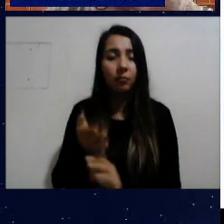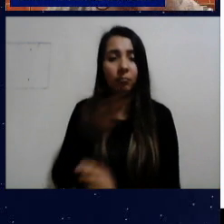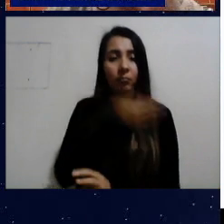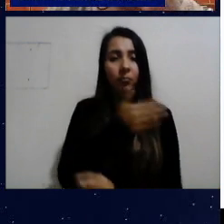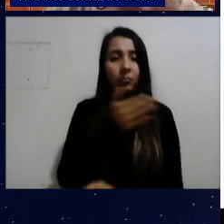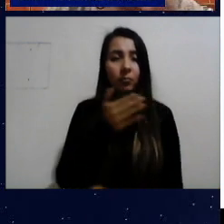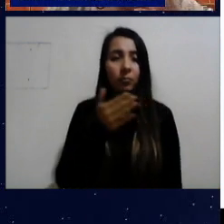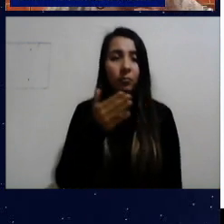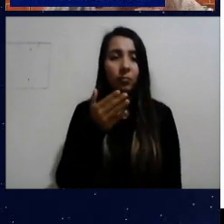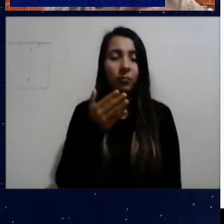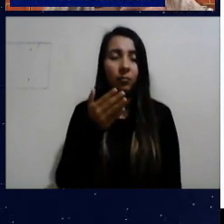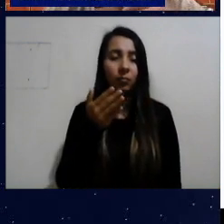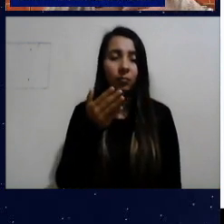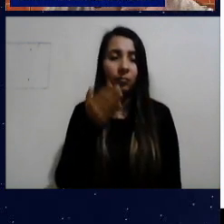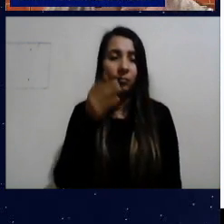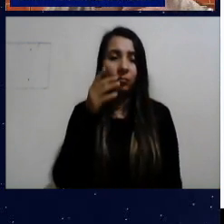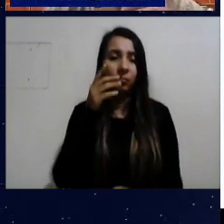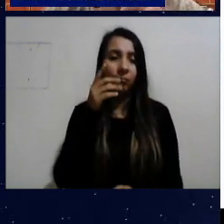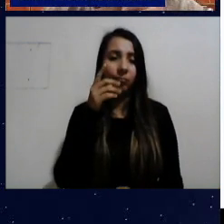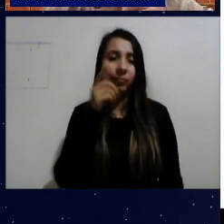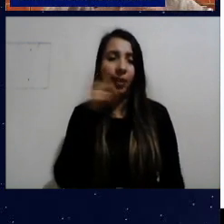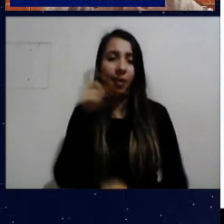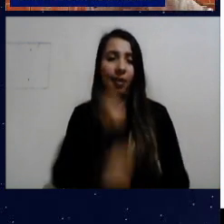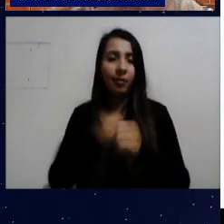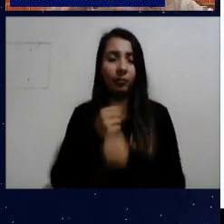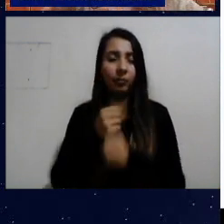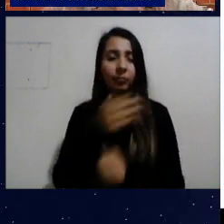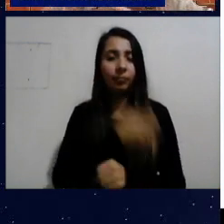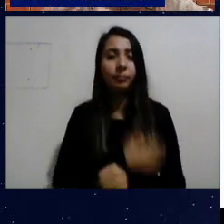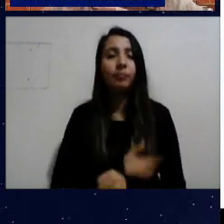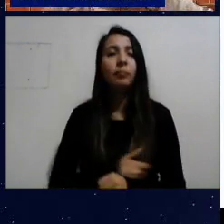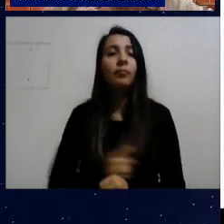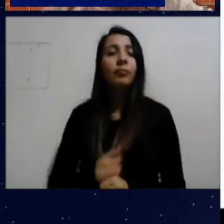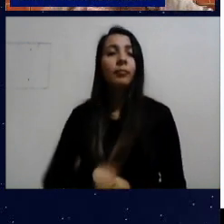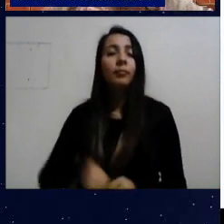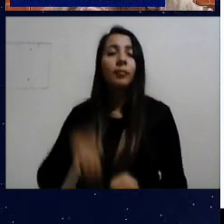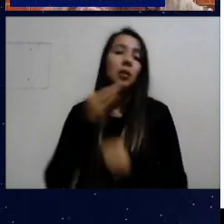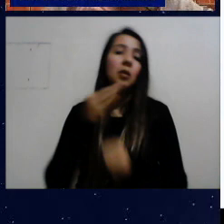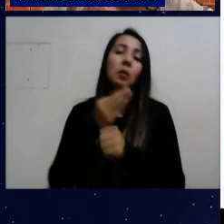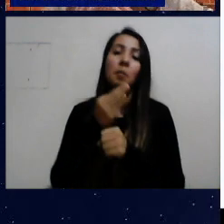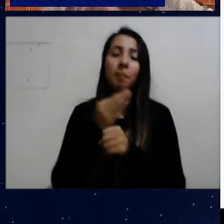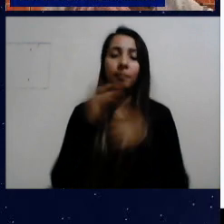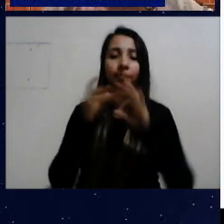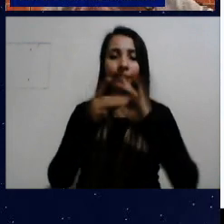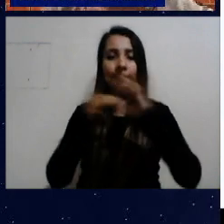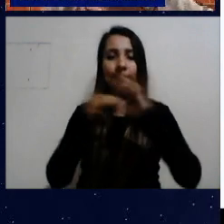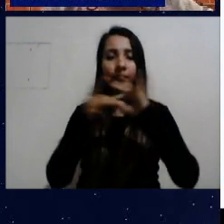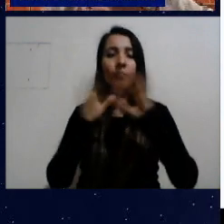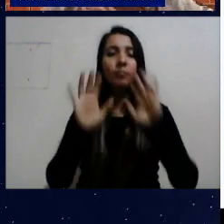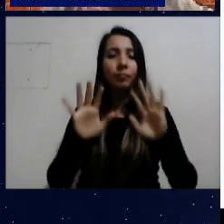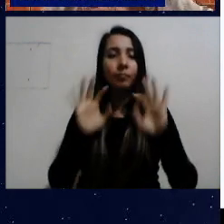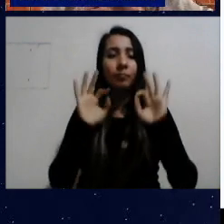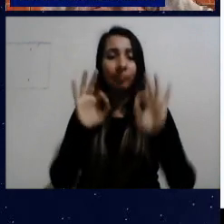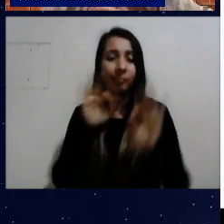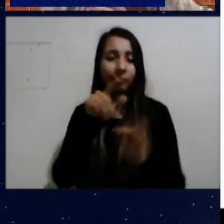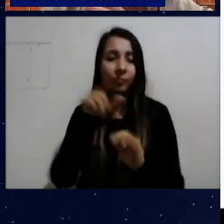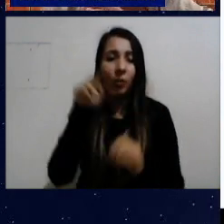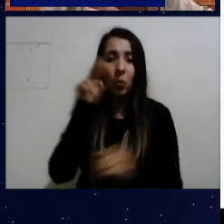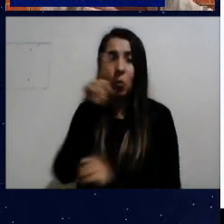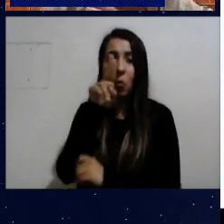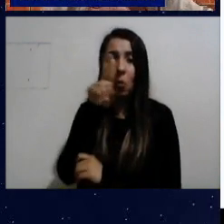pasado. Vamos a repasar un poquito todos estos aspectos. Bien, evidentemente la